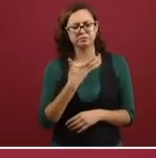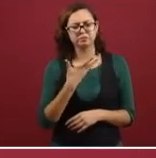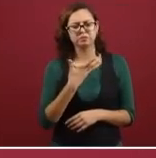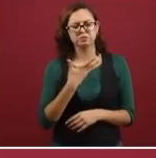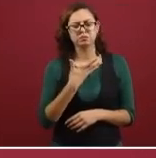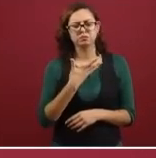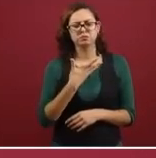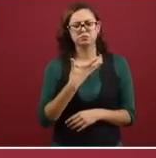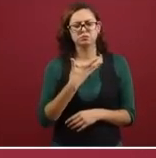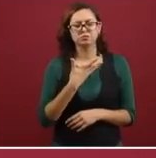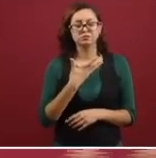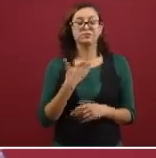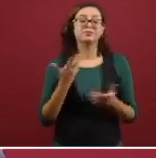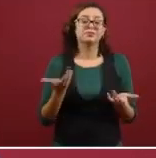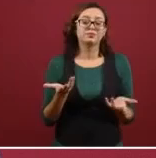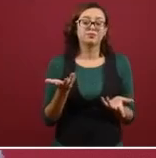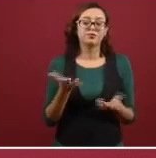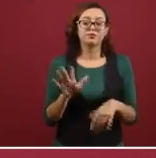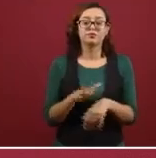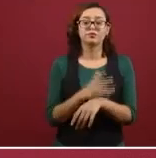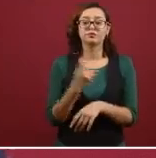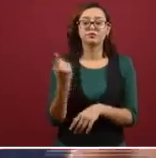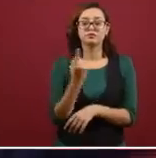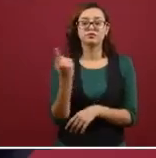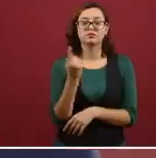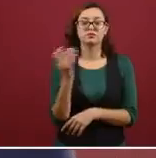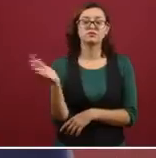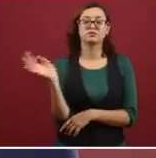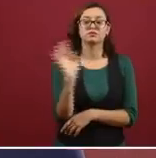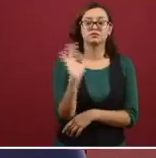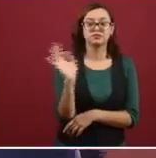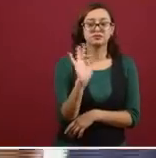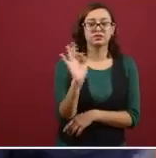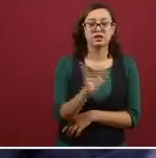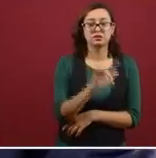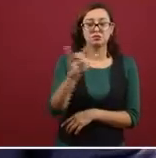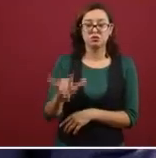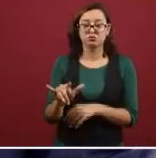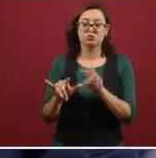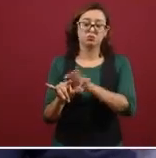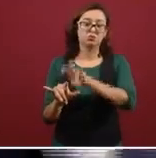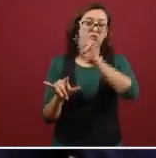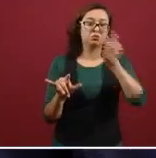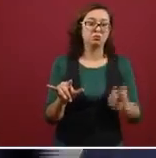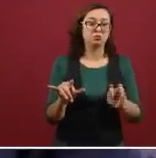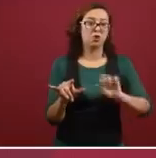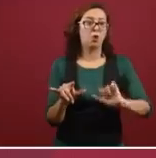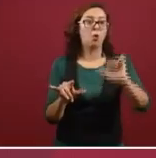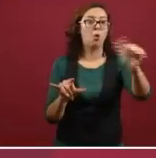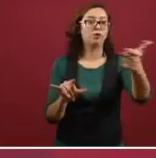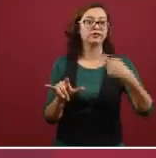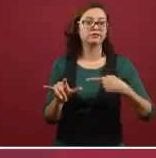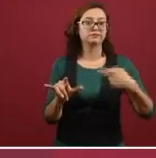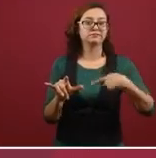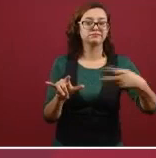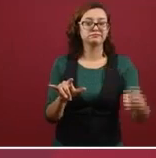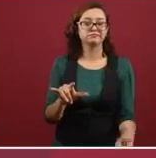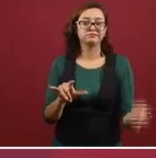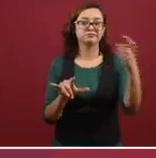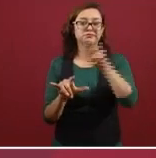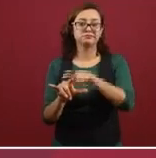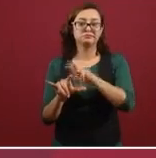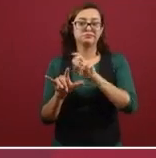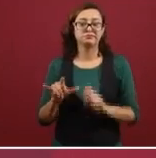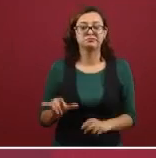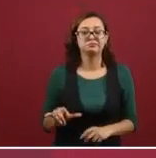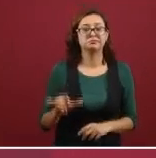Porque seguramente él ese avión lo tomó para ir a Los Ángeles